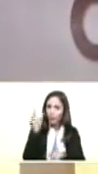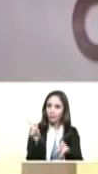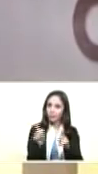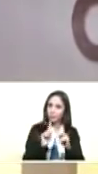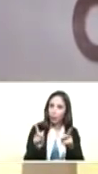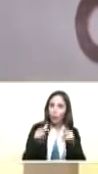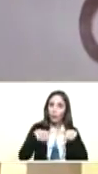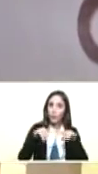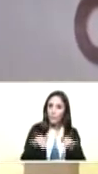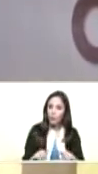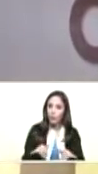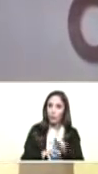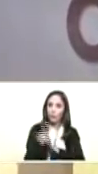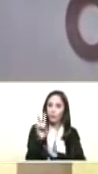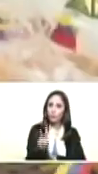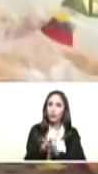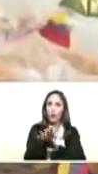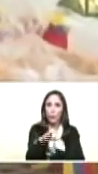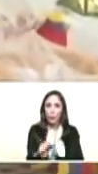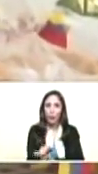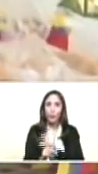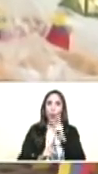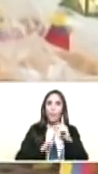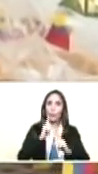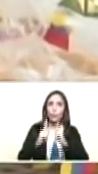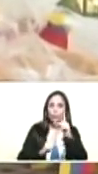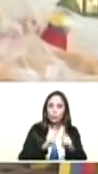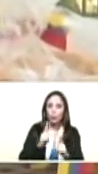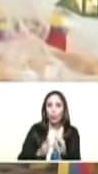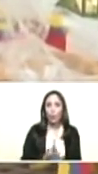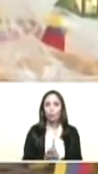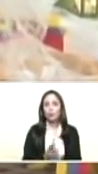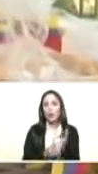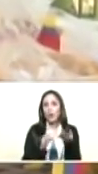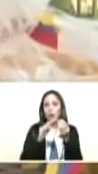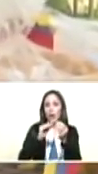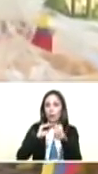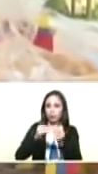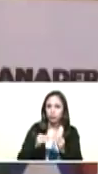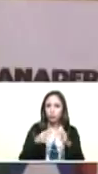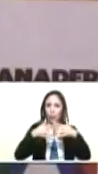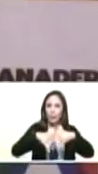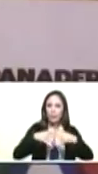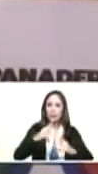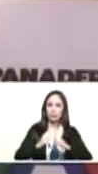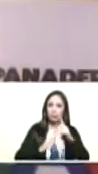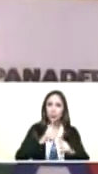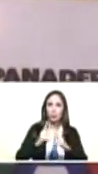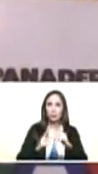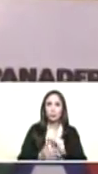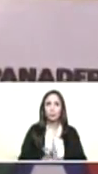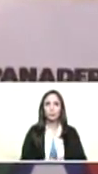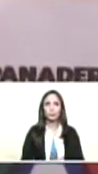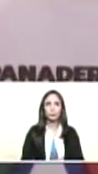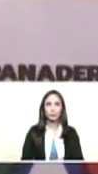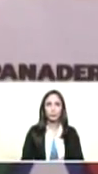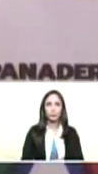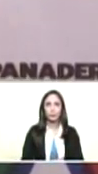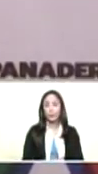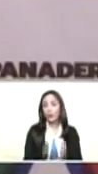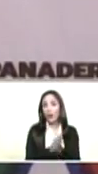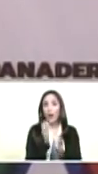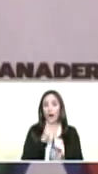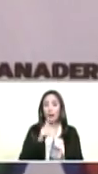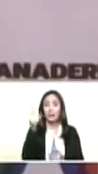asociación, alianza estratégica con la agroindustria, nosotros le entregamos la materia prima y recibimos productos que vendemos por debajo de los